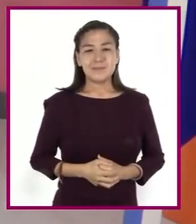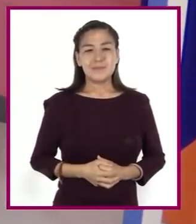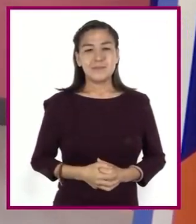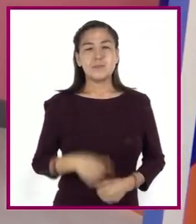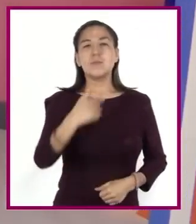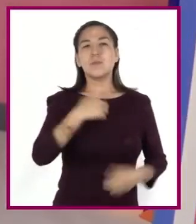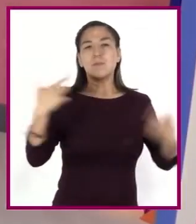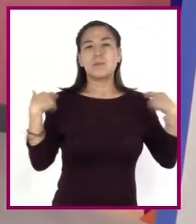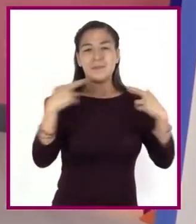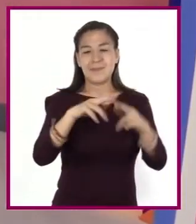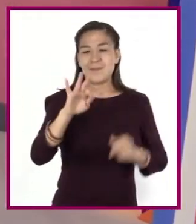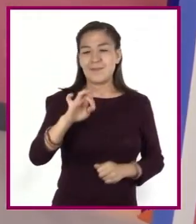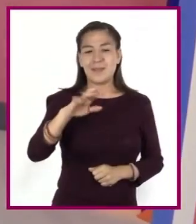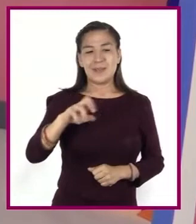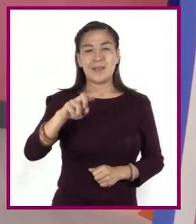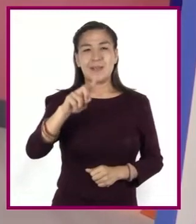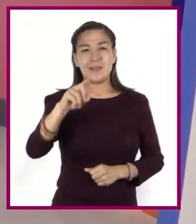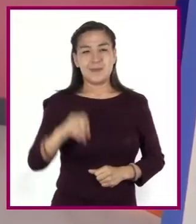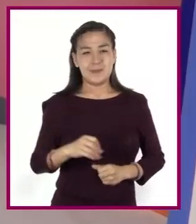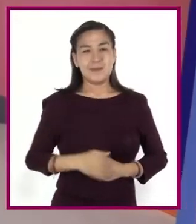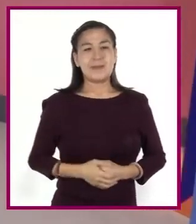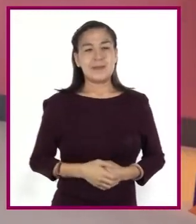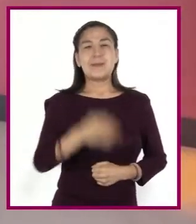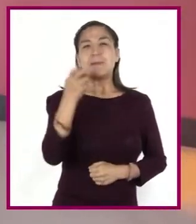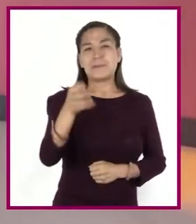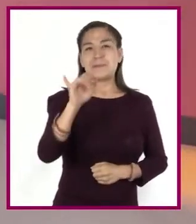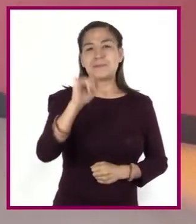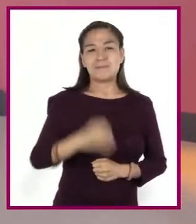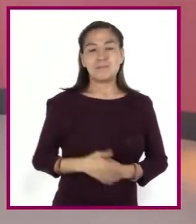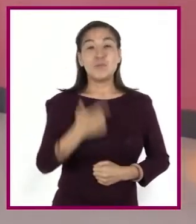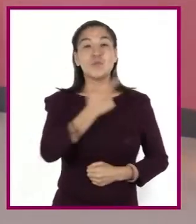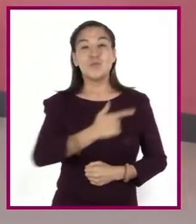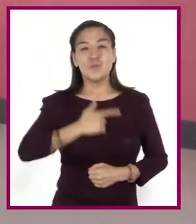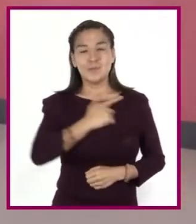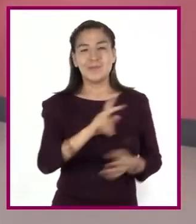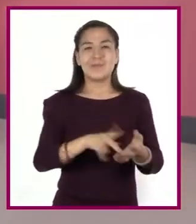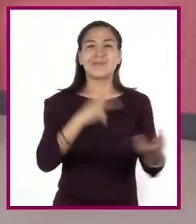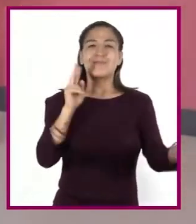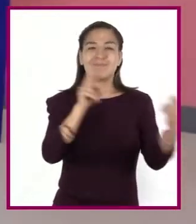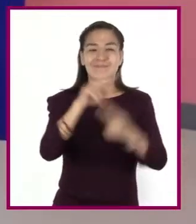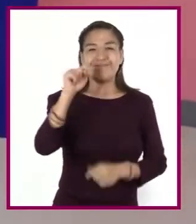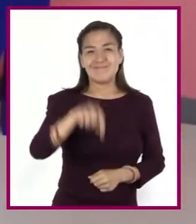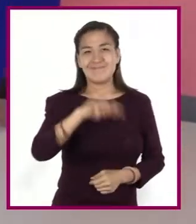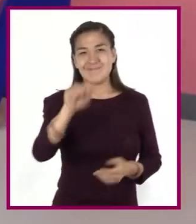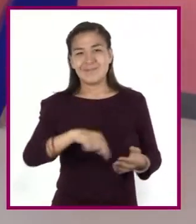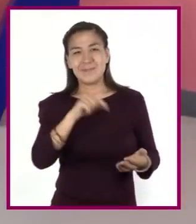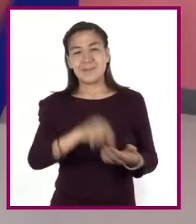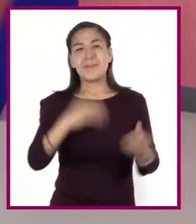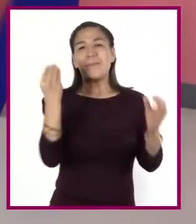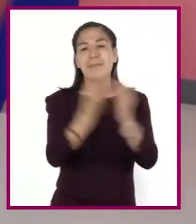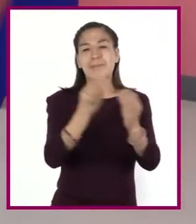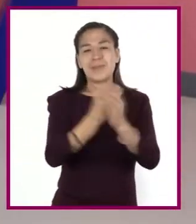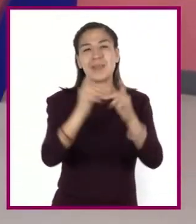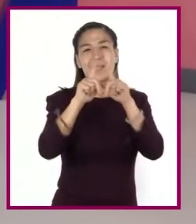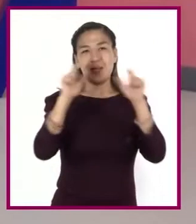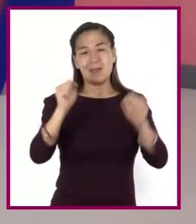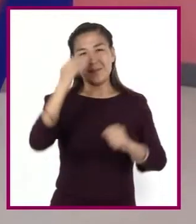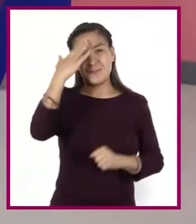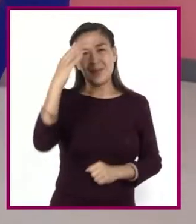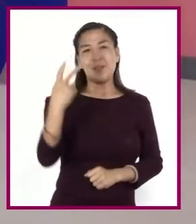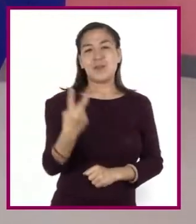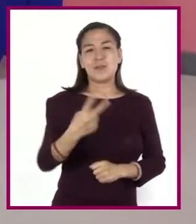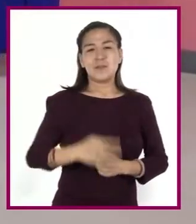Soy el profesor Fernando Santamaría Gutiérrez y efectivamente es un gusto encontrarnos por aquí en una sesión más de Lengua Materna